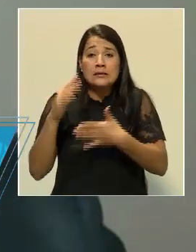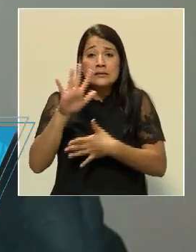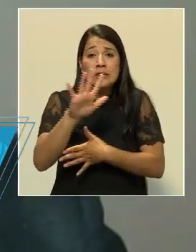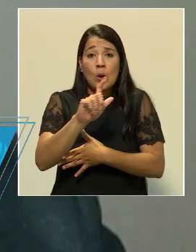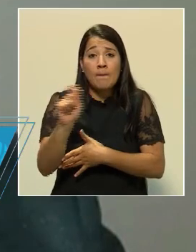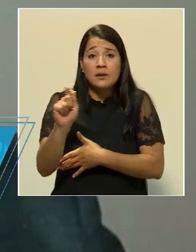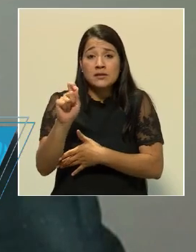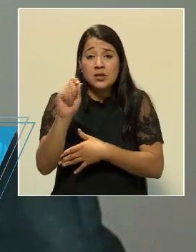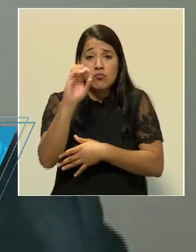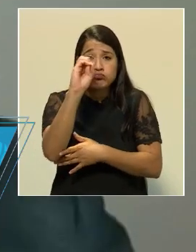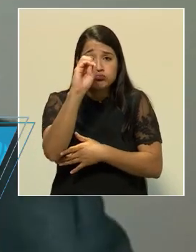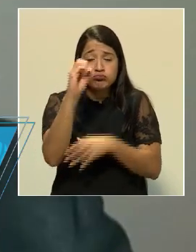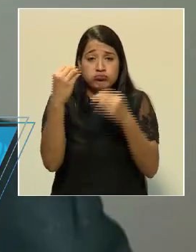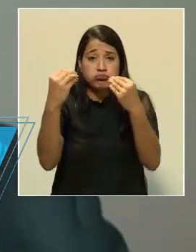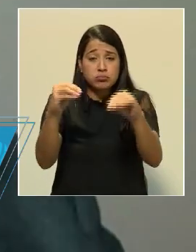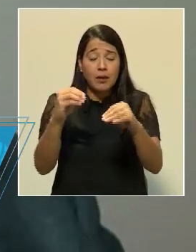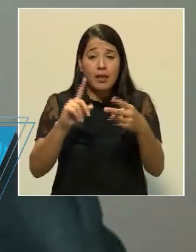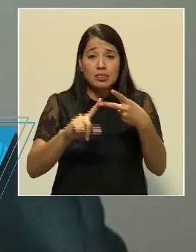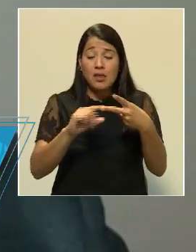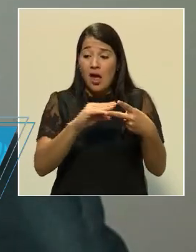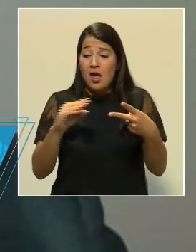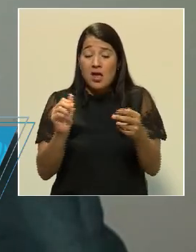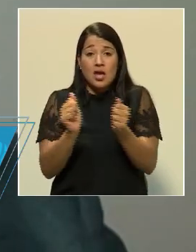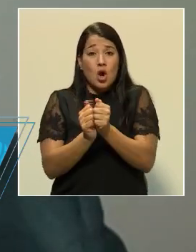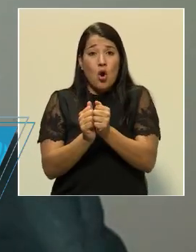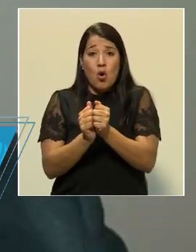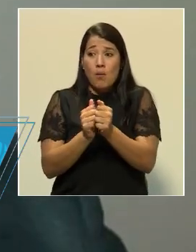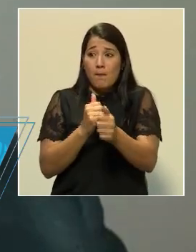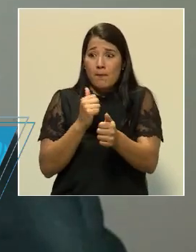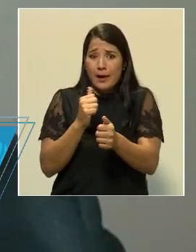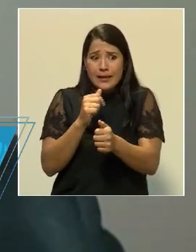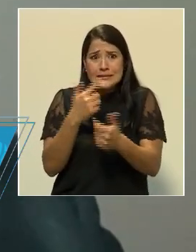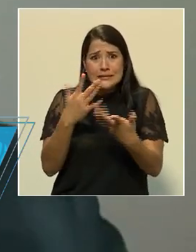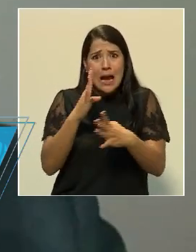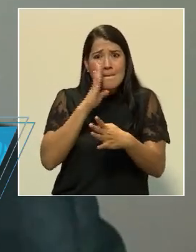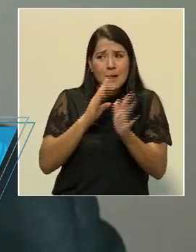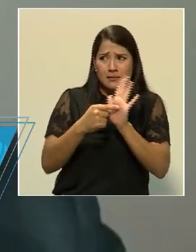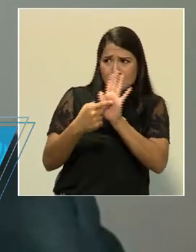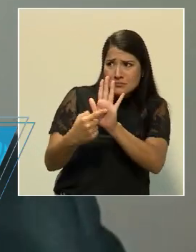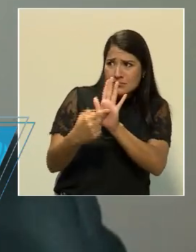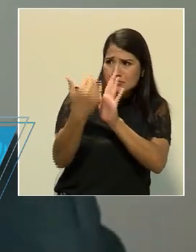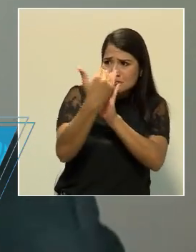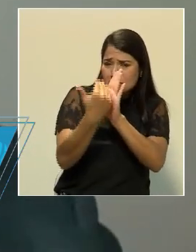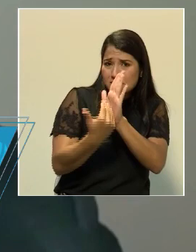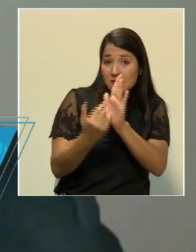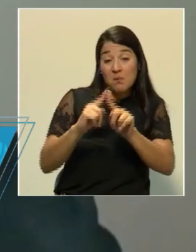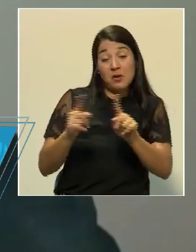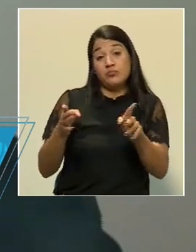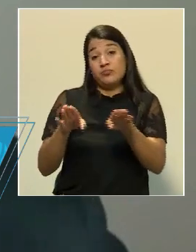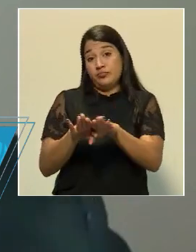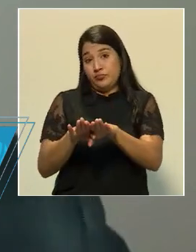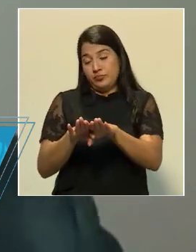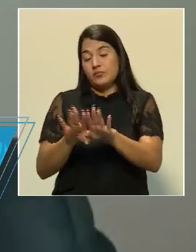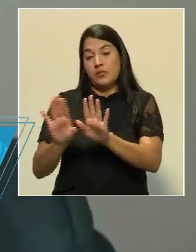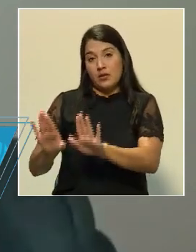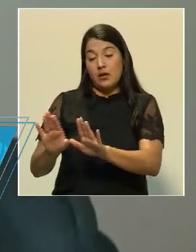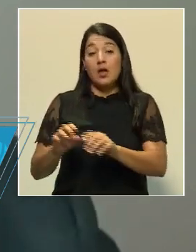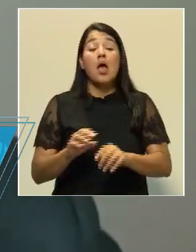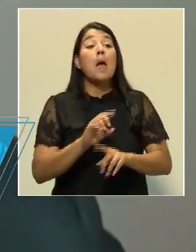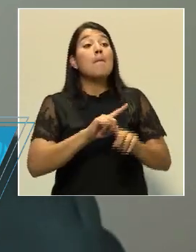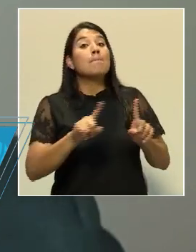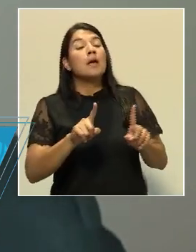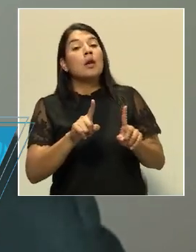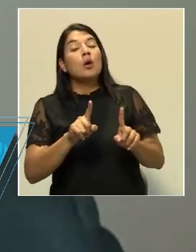ceros y con protocolos presentados y los tienen cerrados. En la otra parte es,